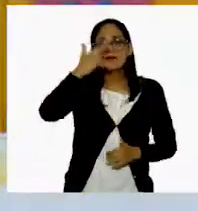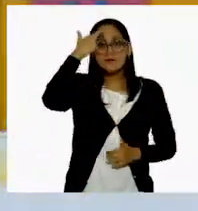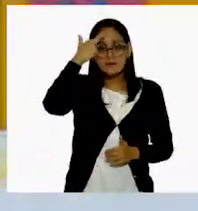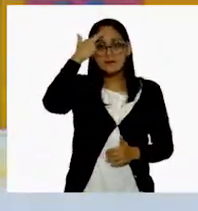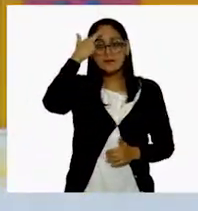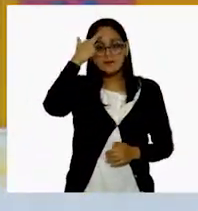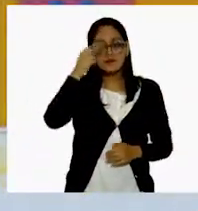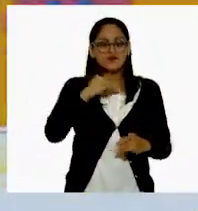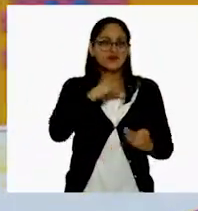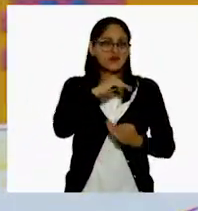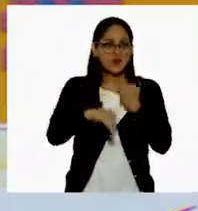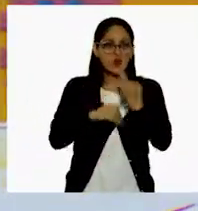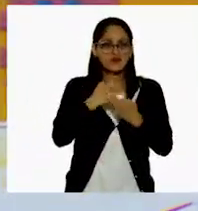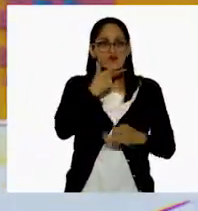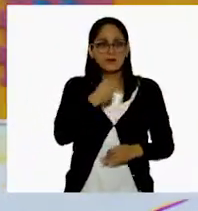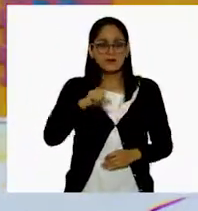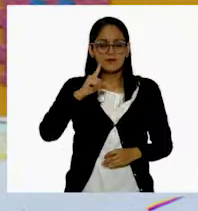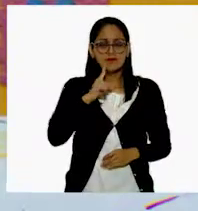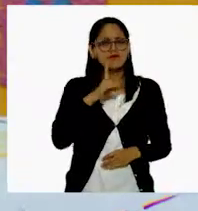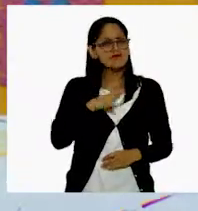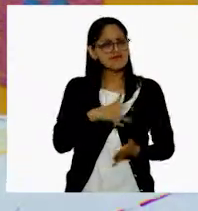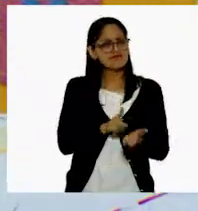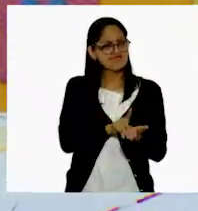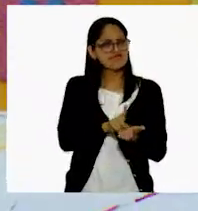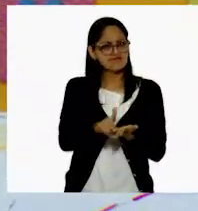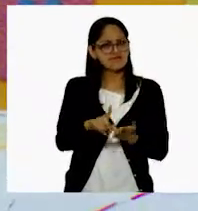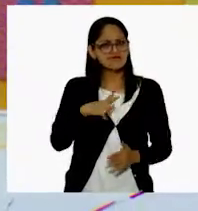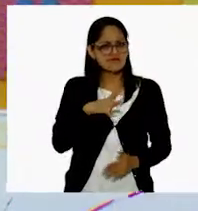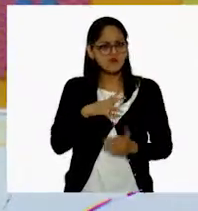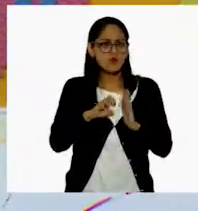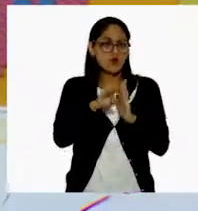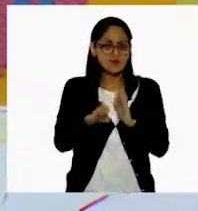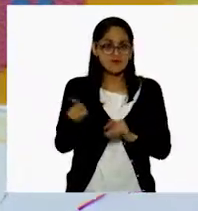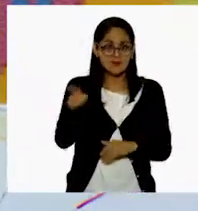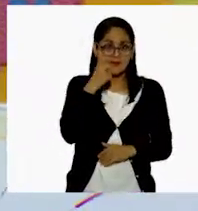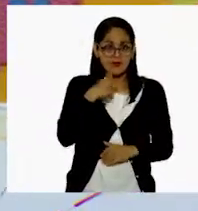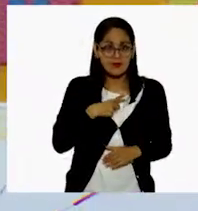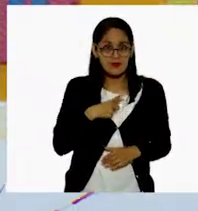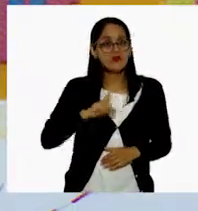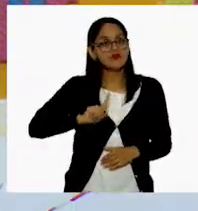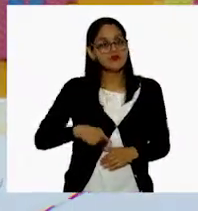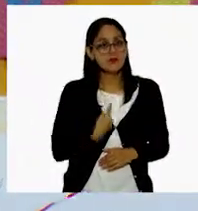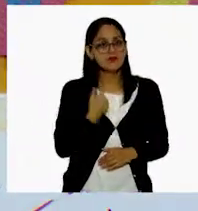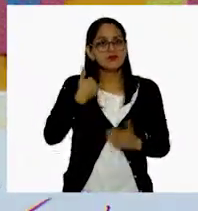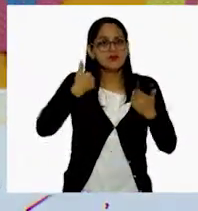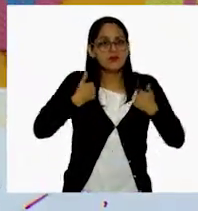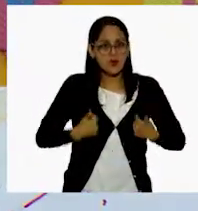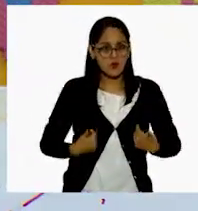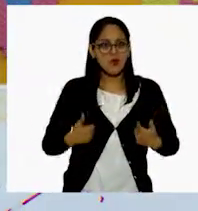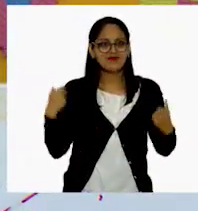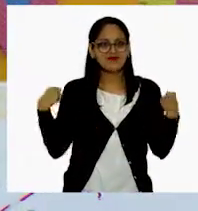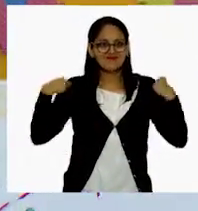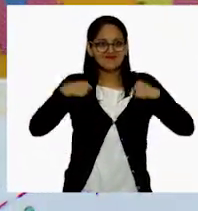que todas y todos tenemos los mismos derechos. Como nos los dijo, somos nuestra capa con